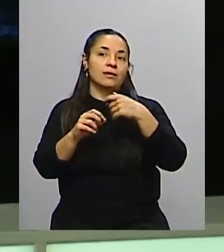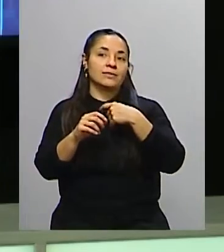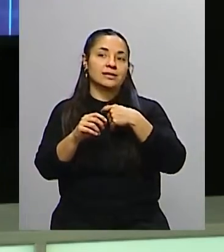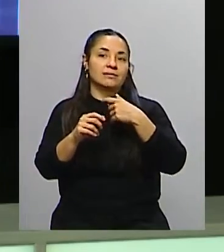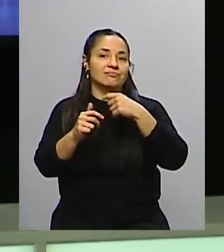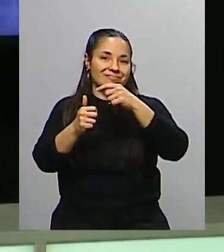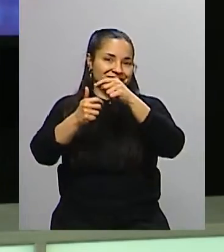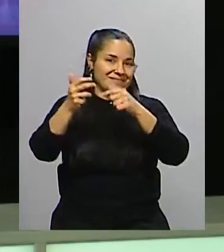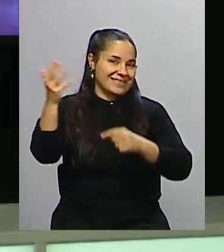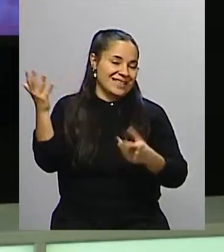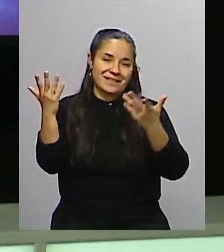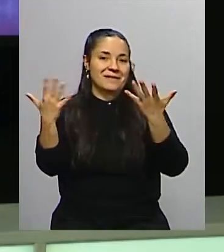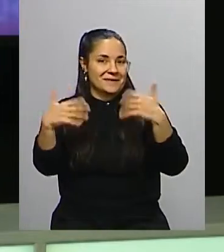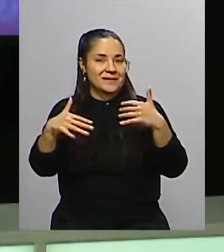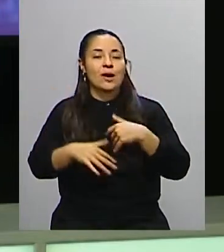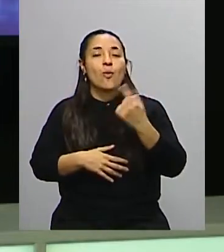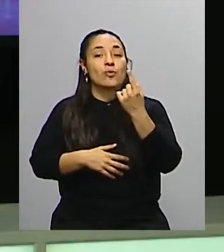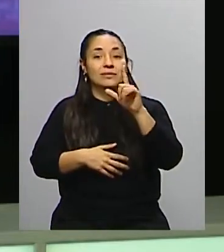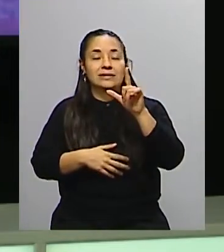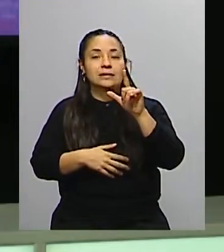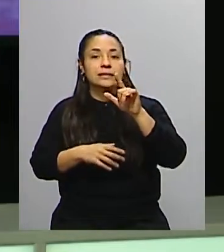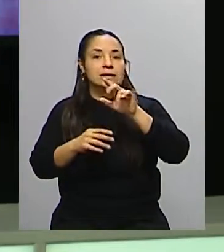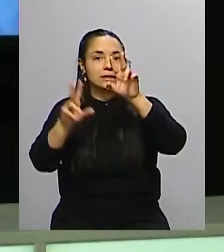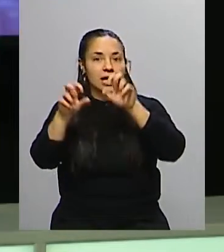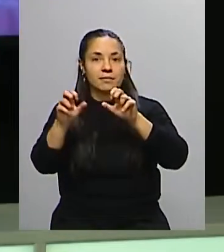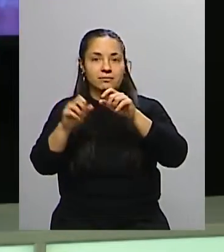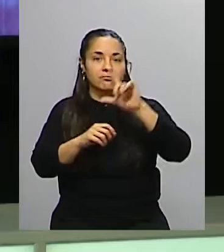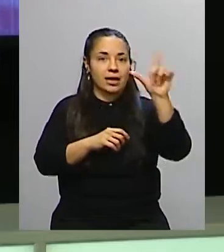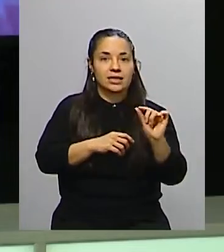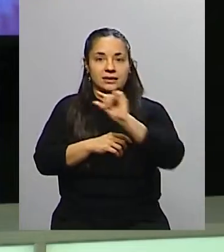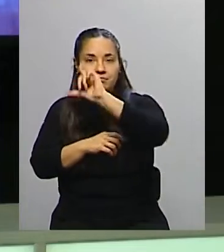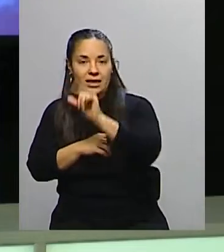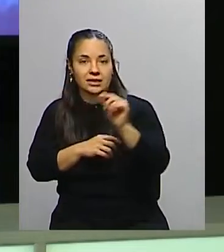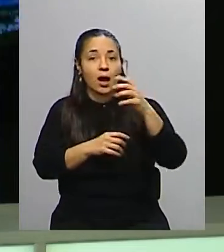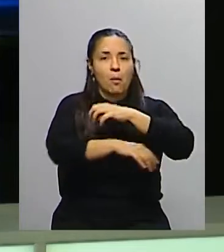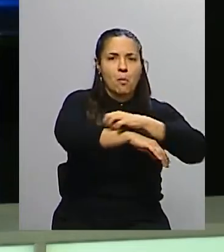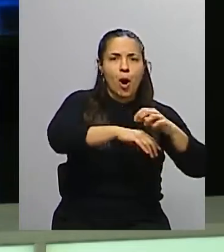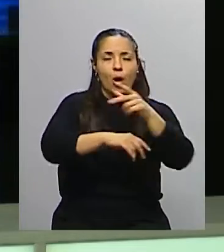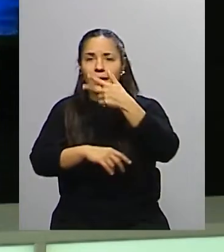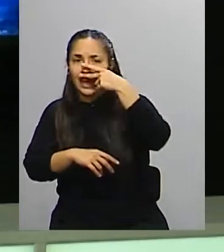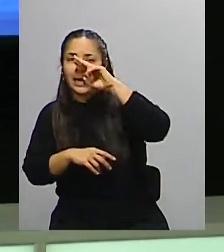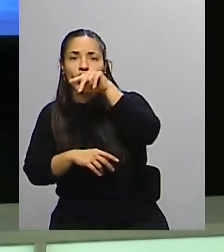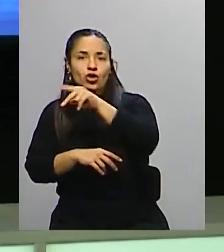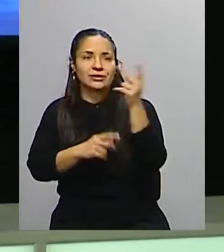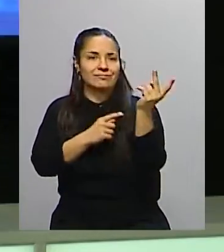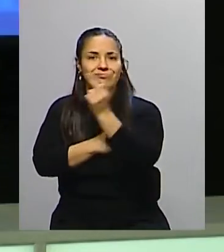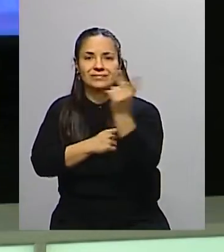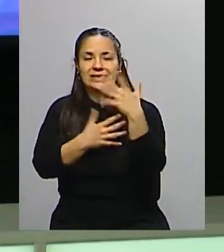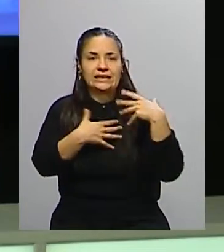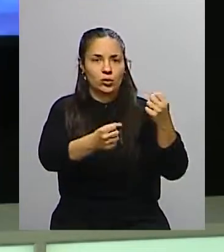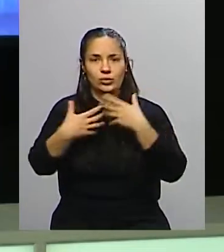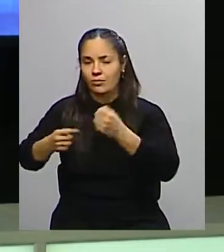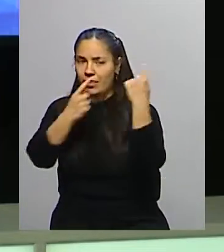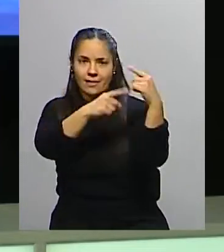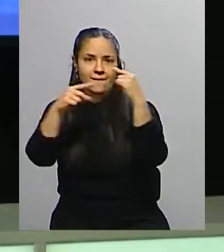Me gustaría redondearte uno de los temas, que esto de los países ricos y países pobres tienen distintos perfiles de salud, ¿no? Cuestiones culturales